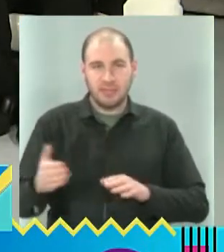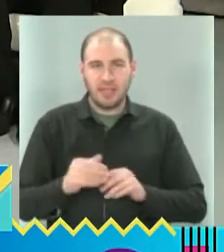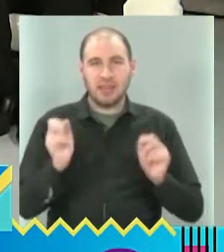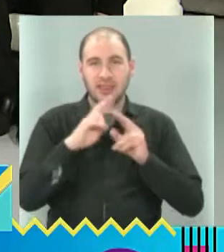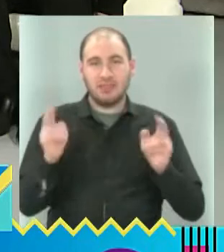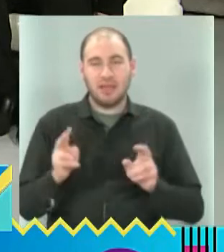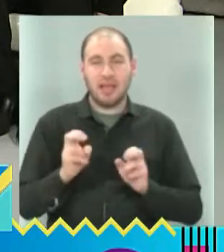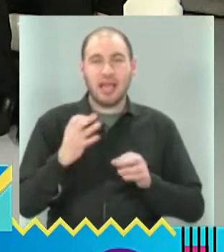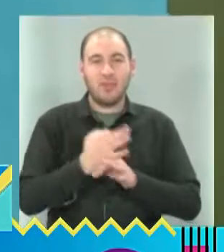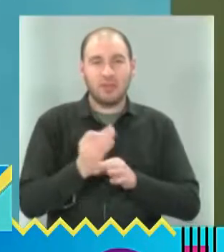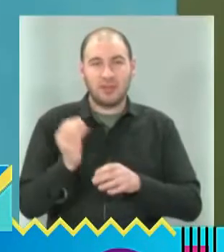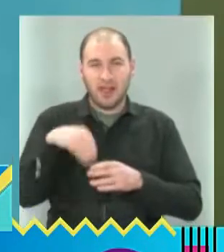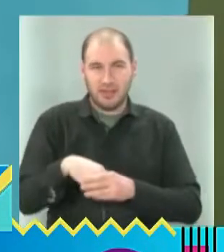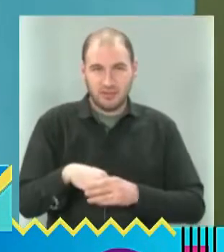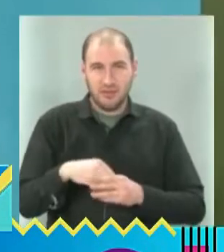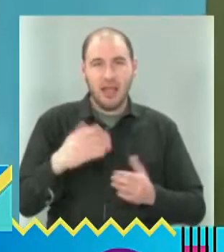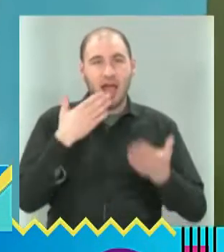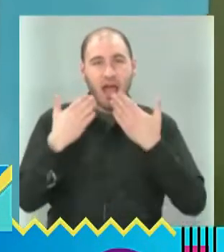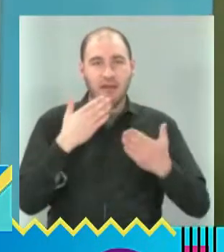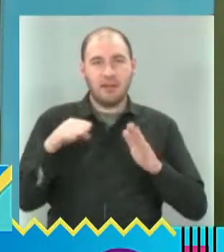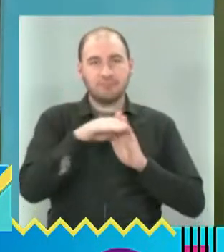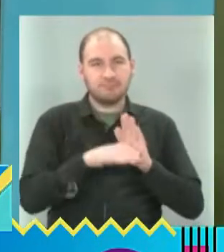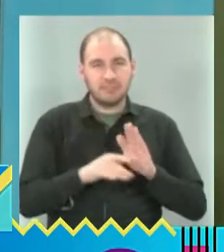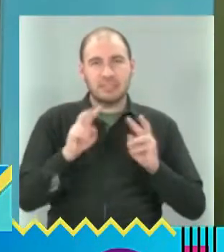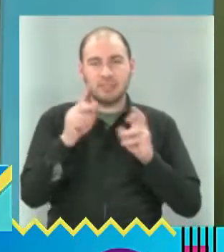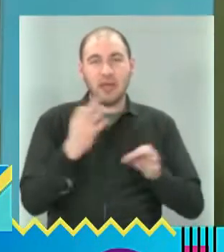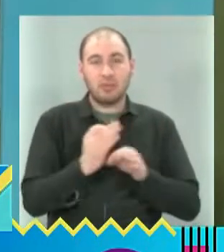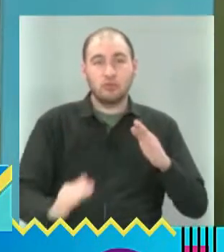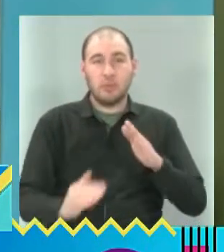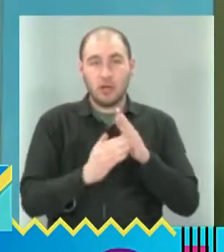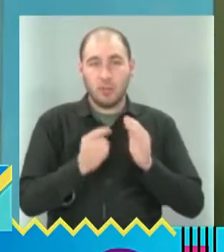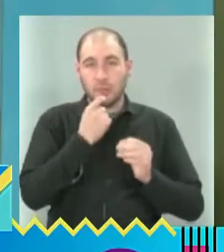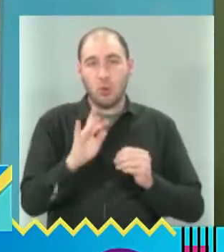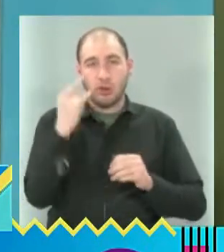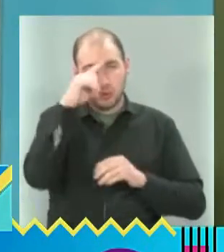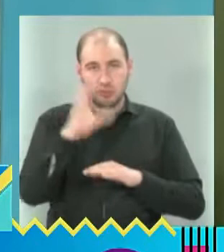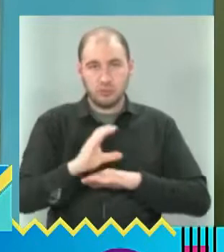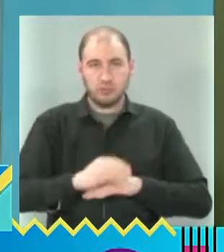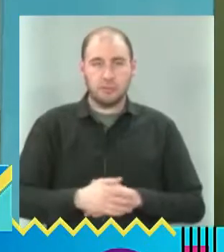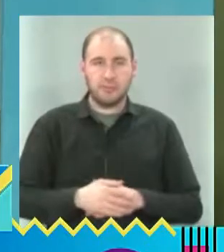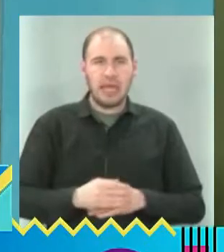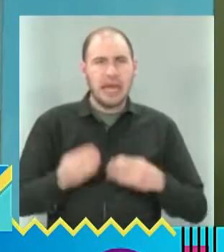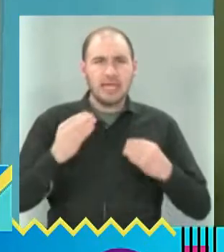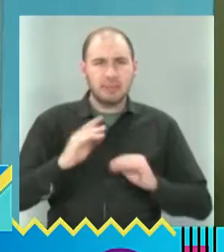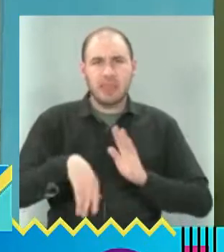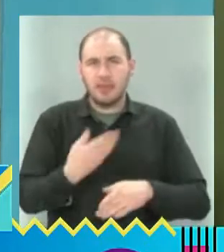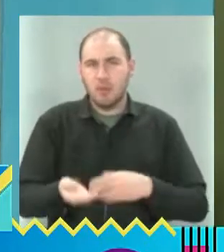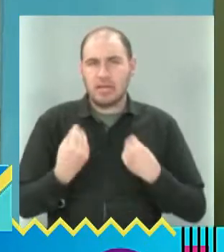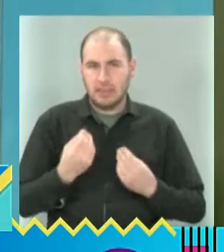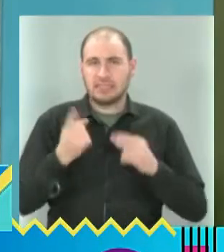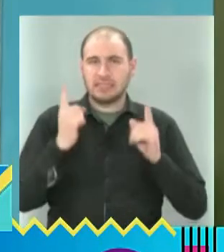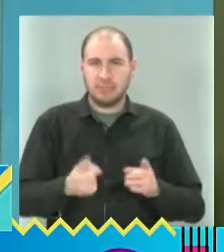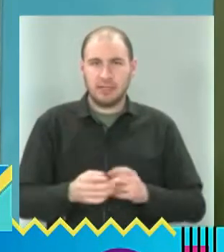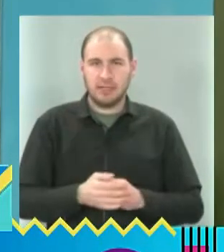sobre el ámbito educativo, ¿sí? Ya estábamos hablando específicamente de la educación superior en el caso de la Universidad Nacional de Cuyo. ¿Qué pasa después? ¿Sí? También qué